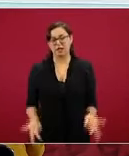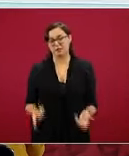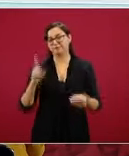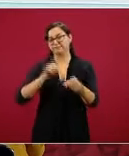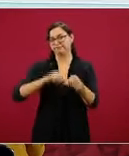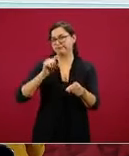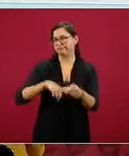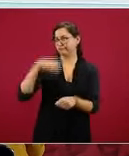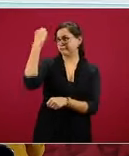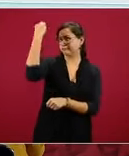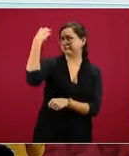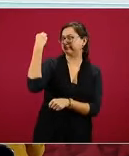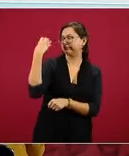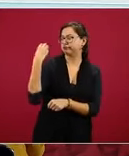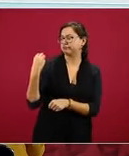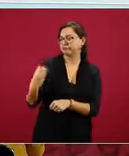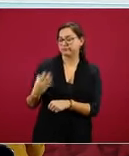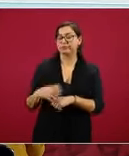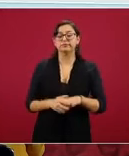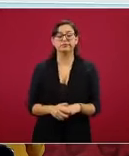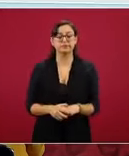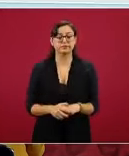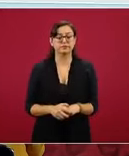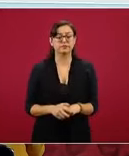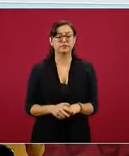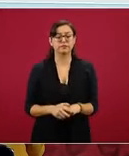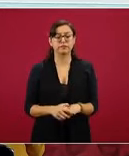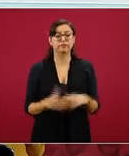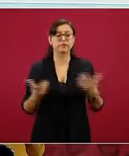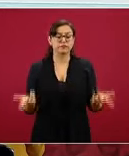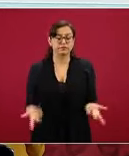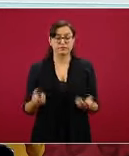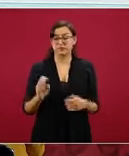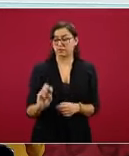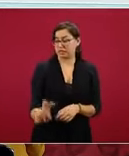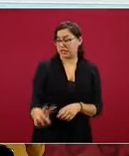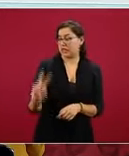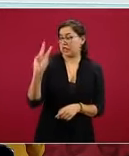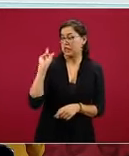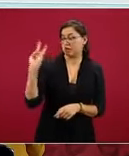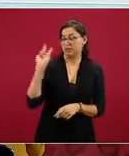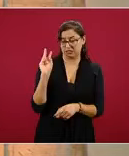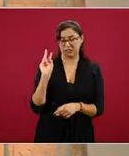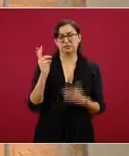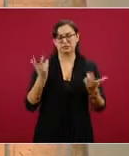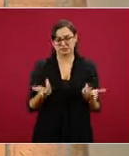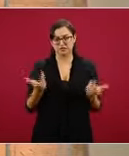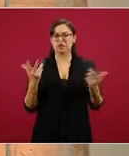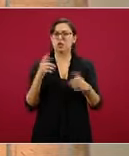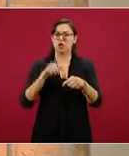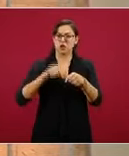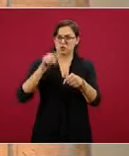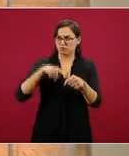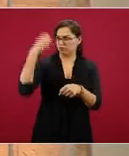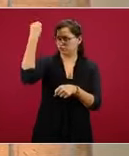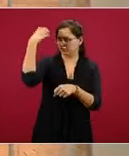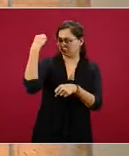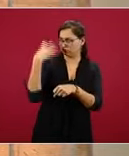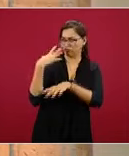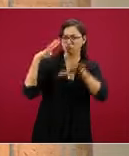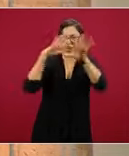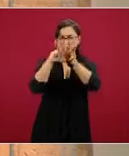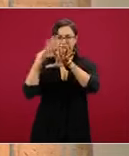semáforo de riesgo COVID. Vamos a ver más adelante, vamos a repasar. El día viernes, como ustedes saben, se actualizó el semáforo de